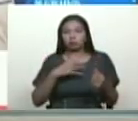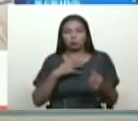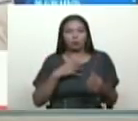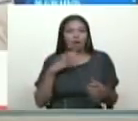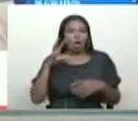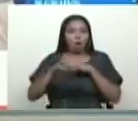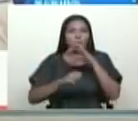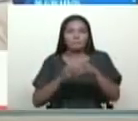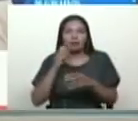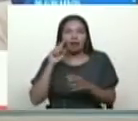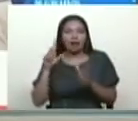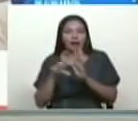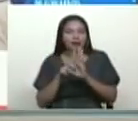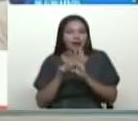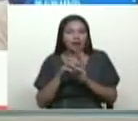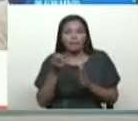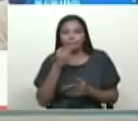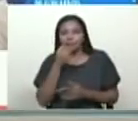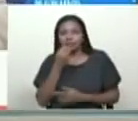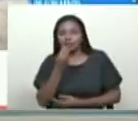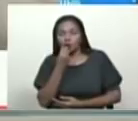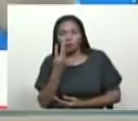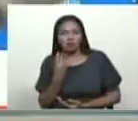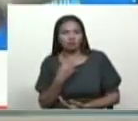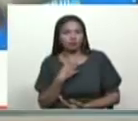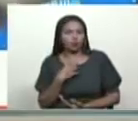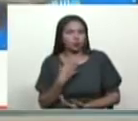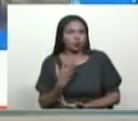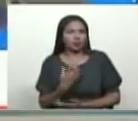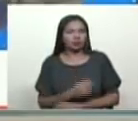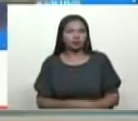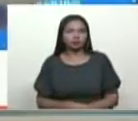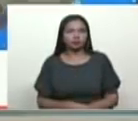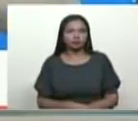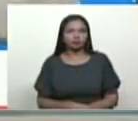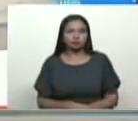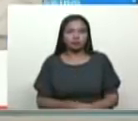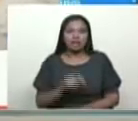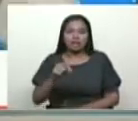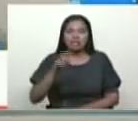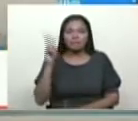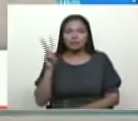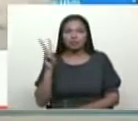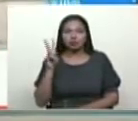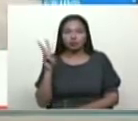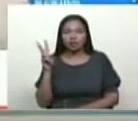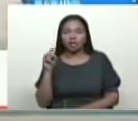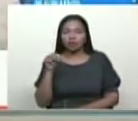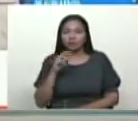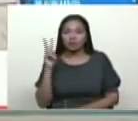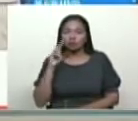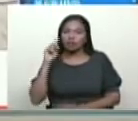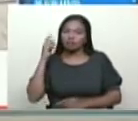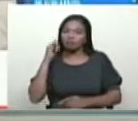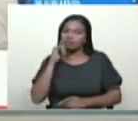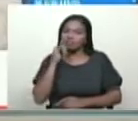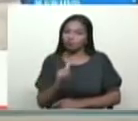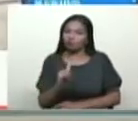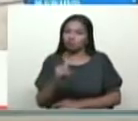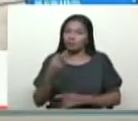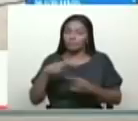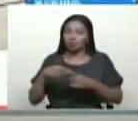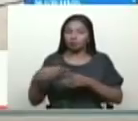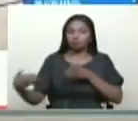comprar legalmente medicinas y alimentos. Está sucediendo con Venezuela y Venezuela lo denuncia, pero además